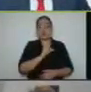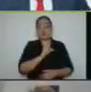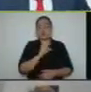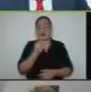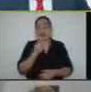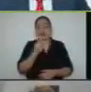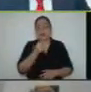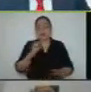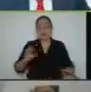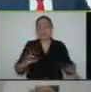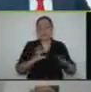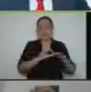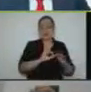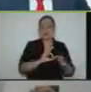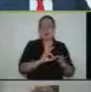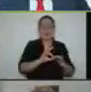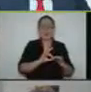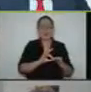coincidencia